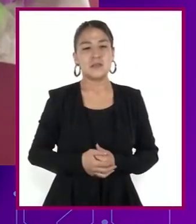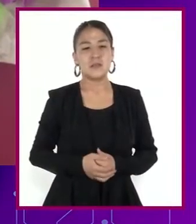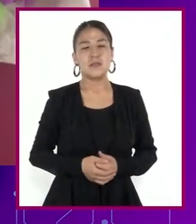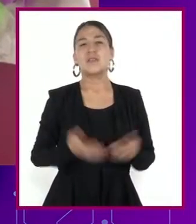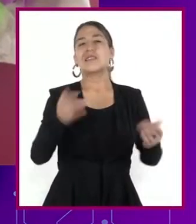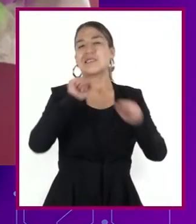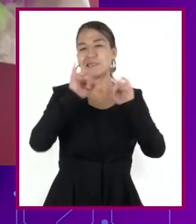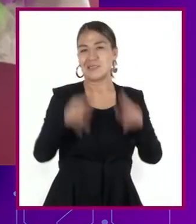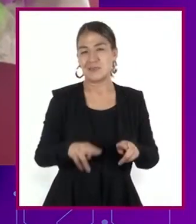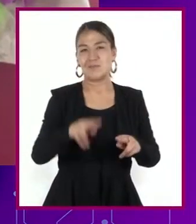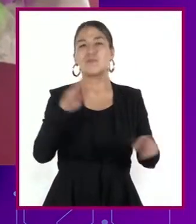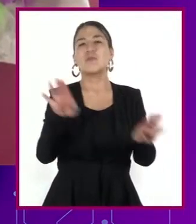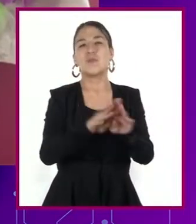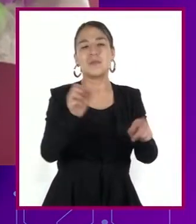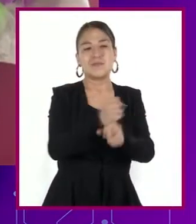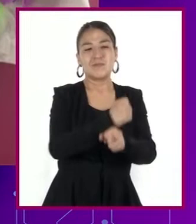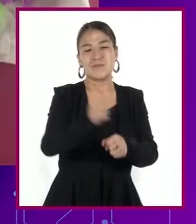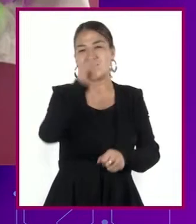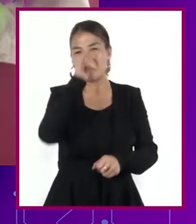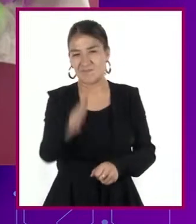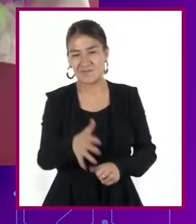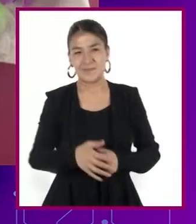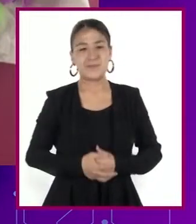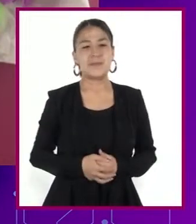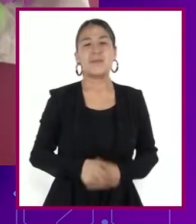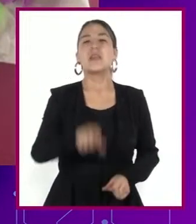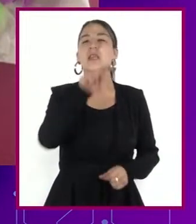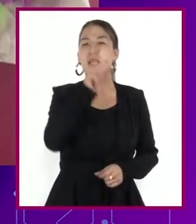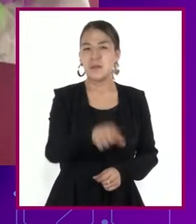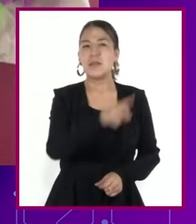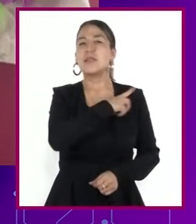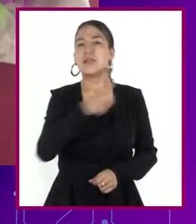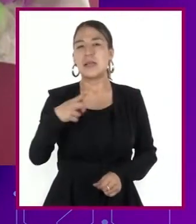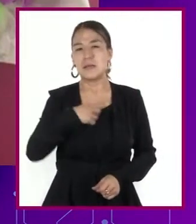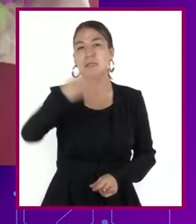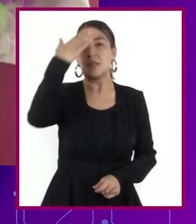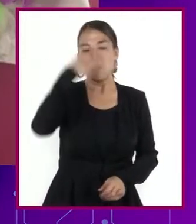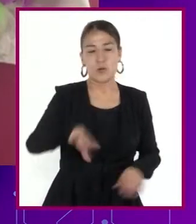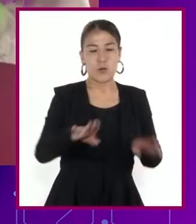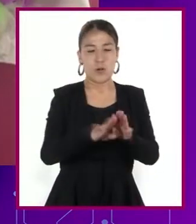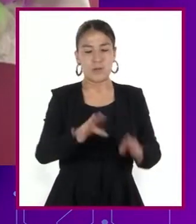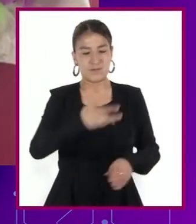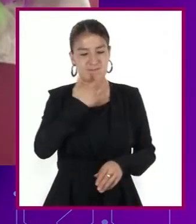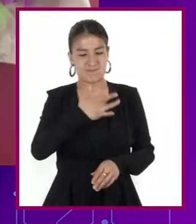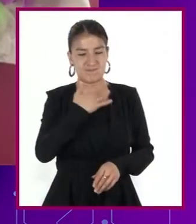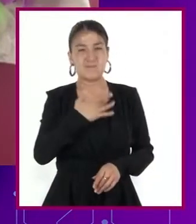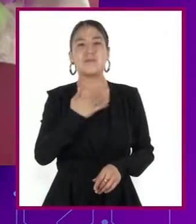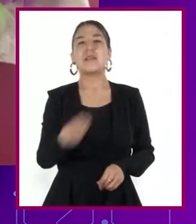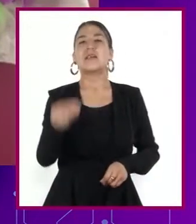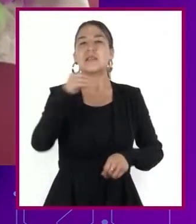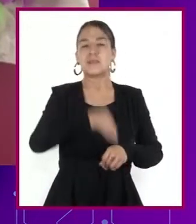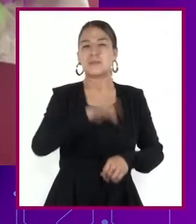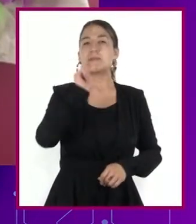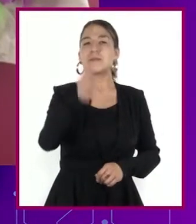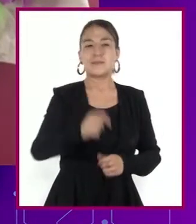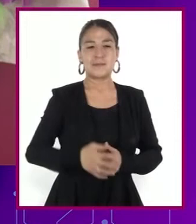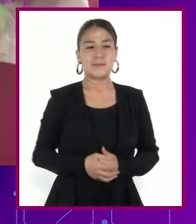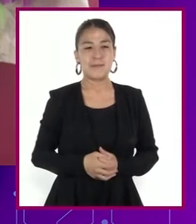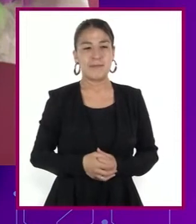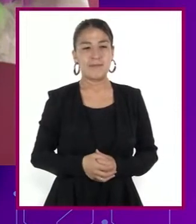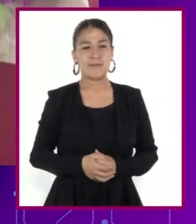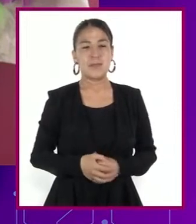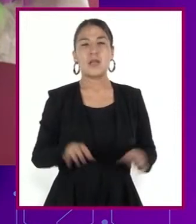sin violencia. También se debe saber asumir lo siguiente: